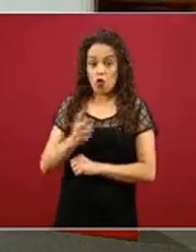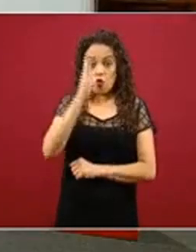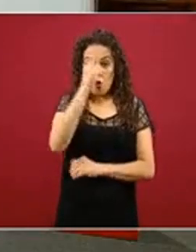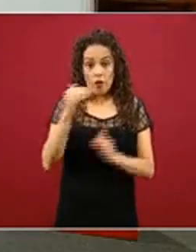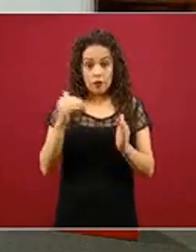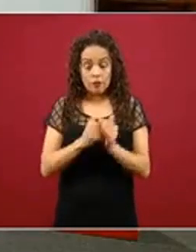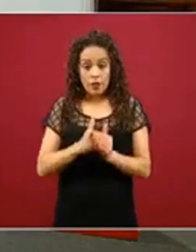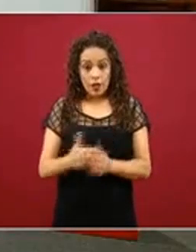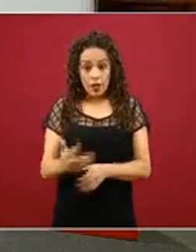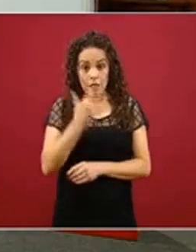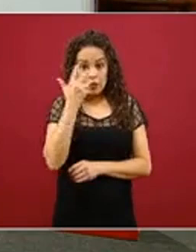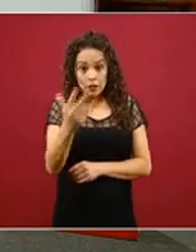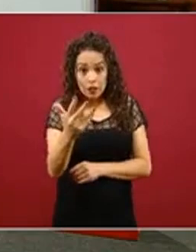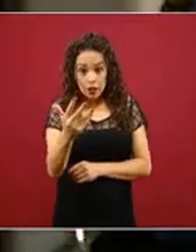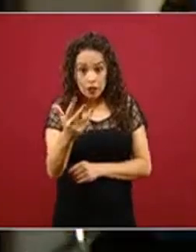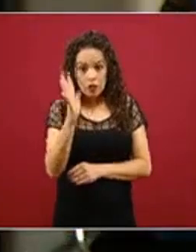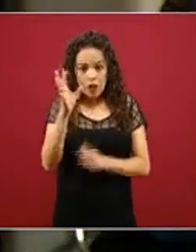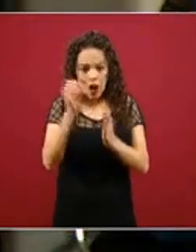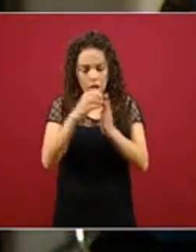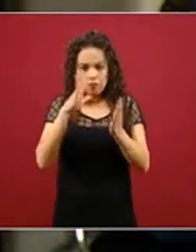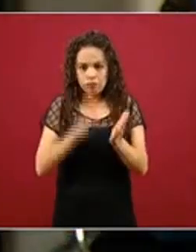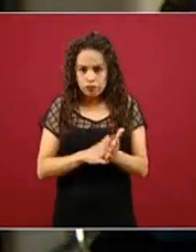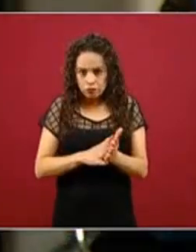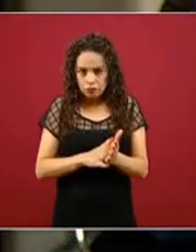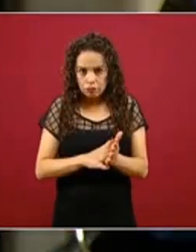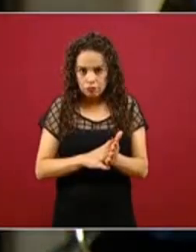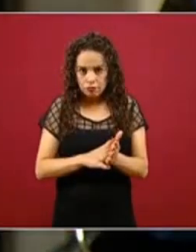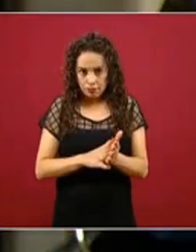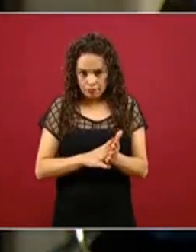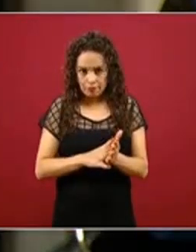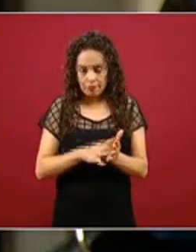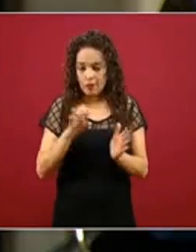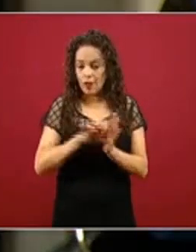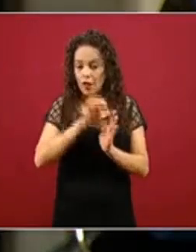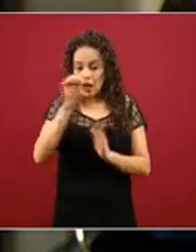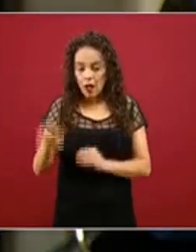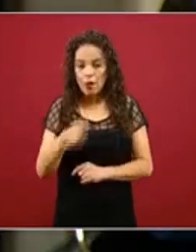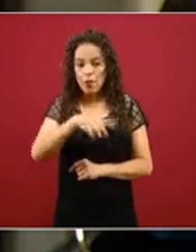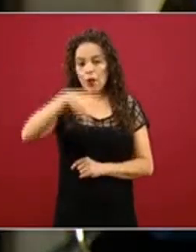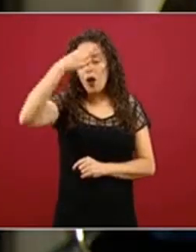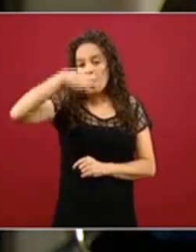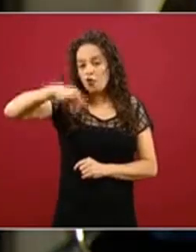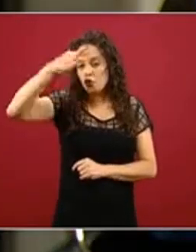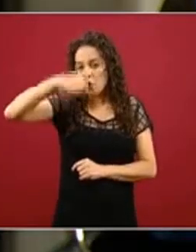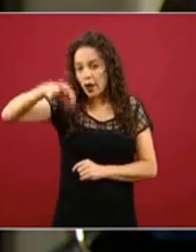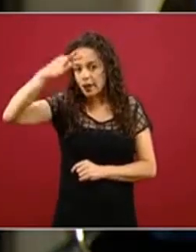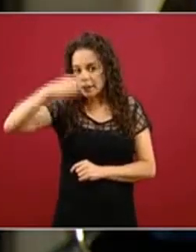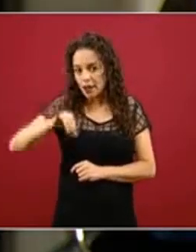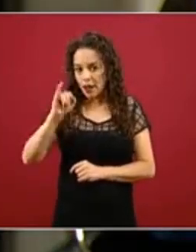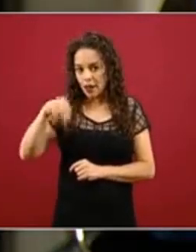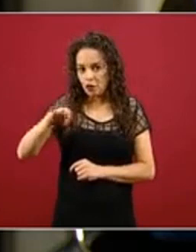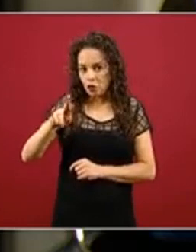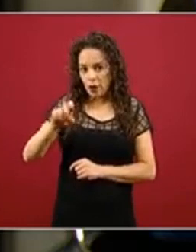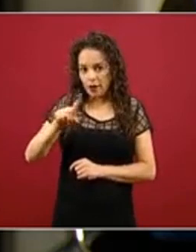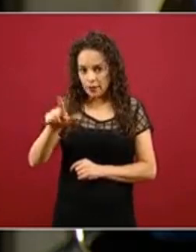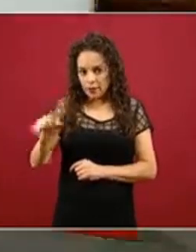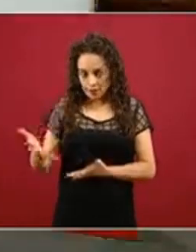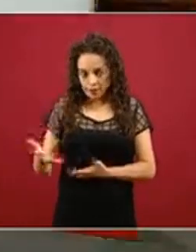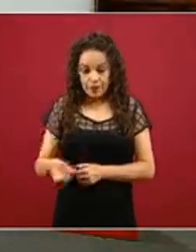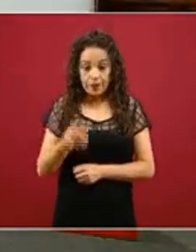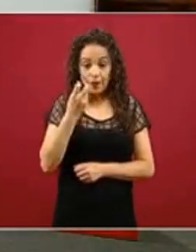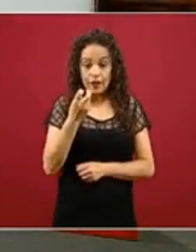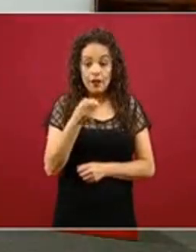de epidemias semejantes a esta, el modelo ácido influenza. Entonces, la misma cantidad de personas eventualmente va a